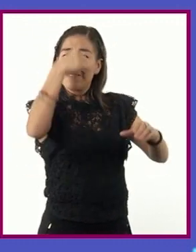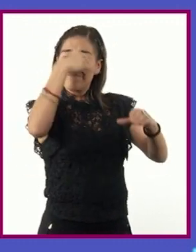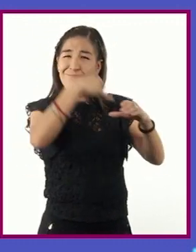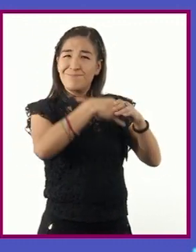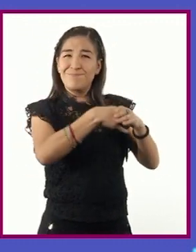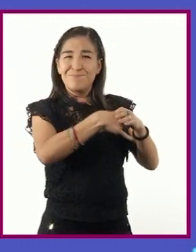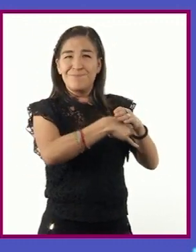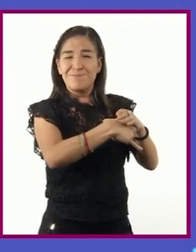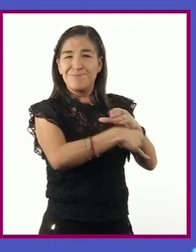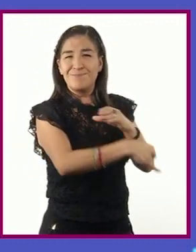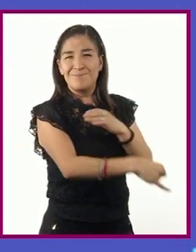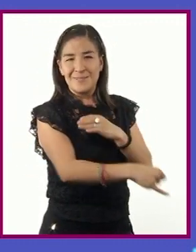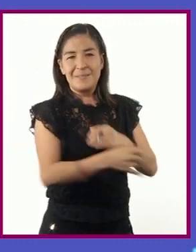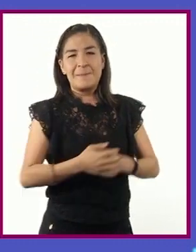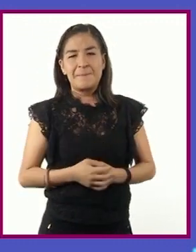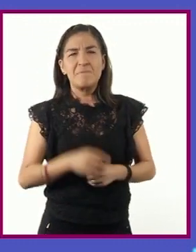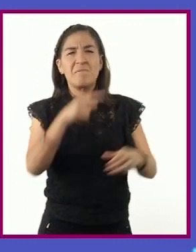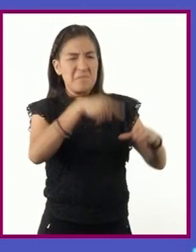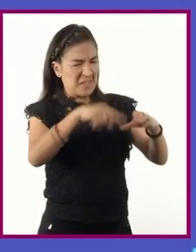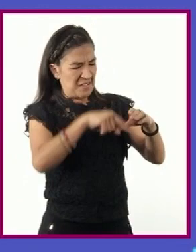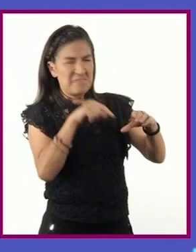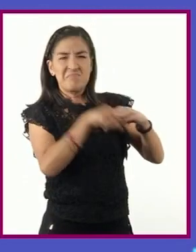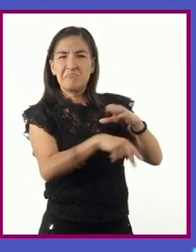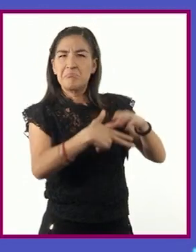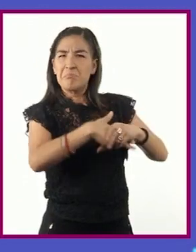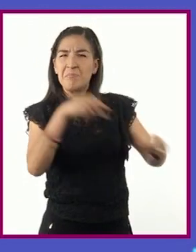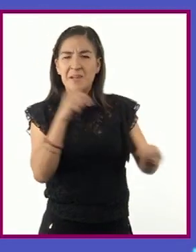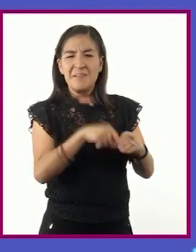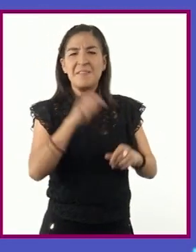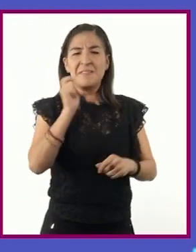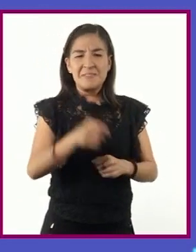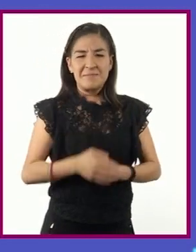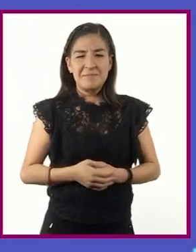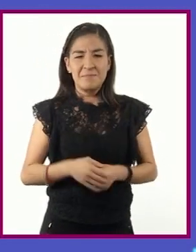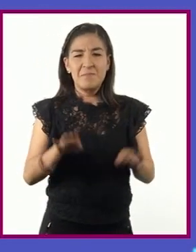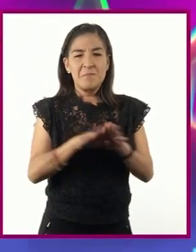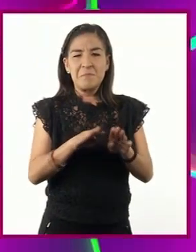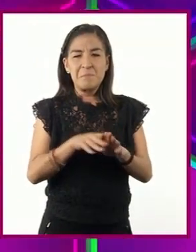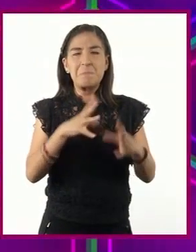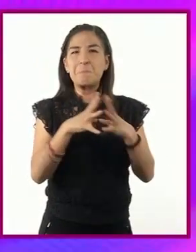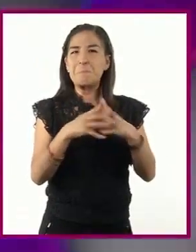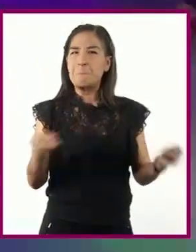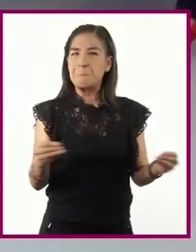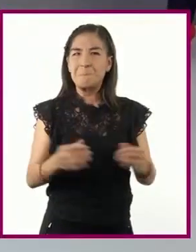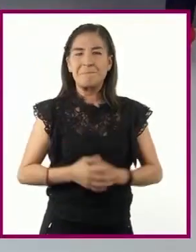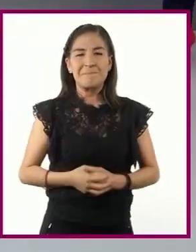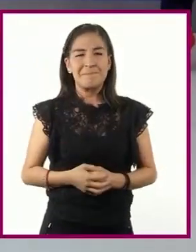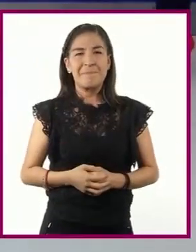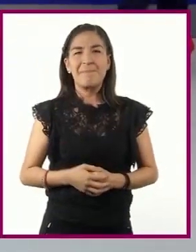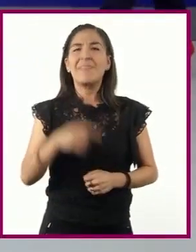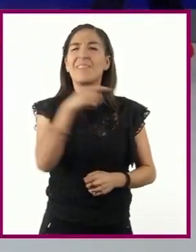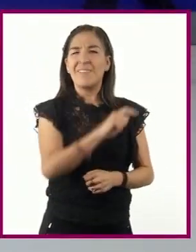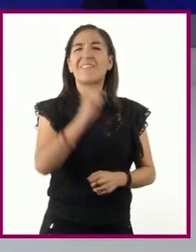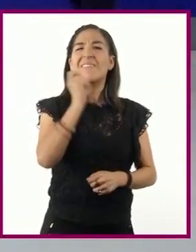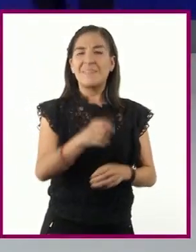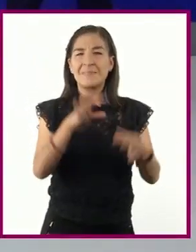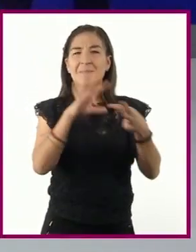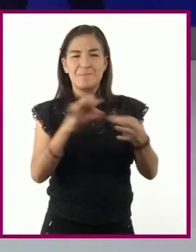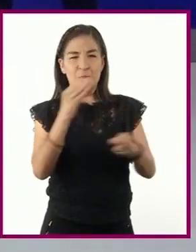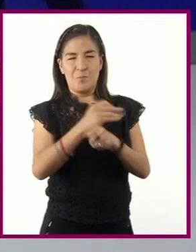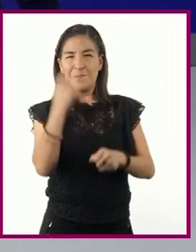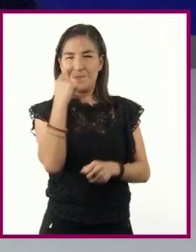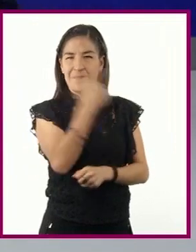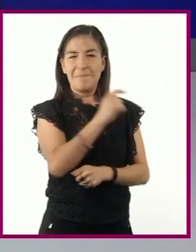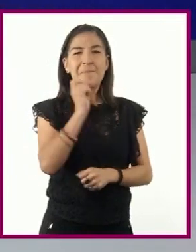fondo, fondo. Un hoyo que empezaba con O. Me parece, profesora, que lo que vemos